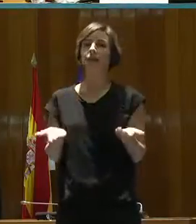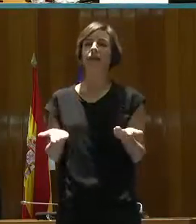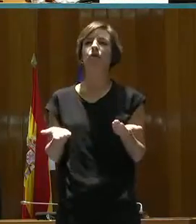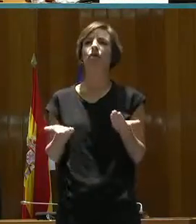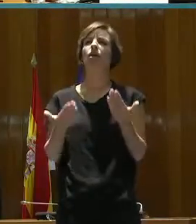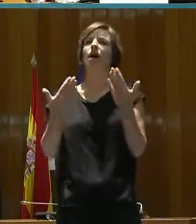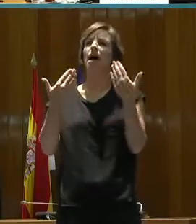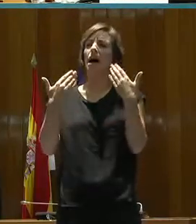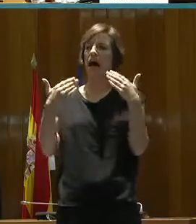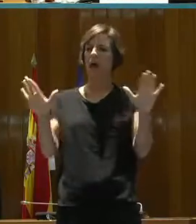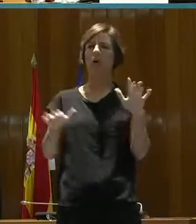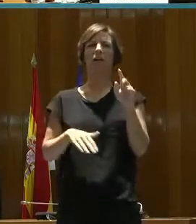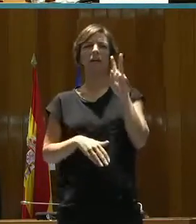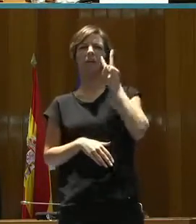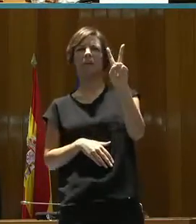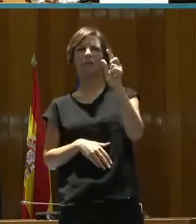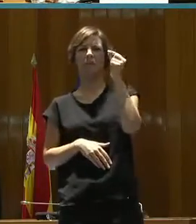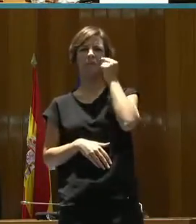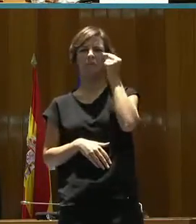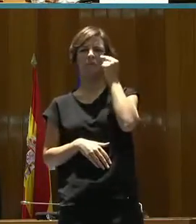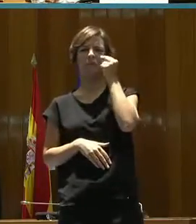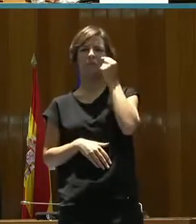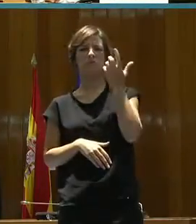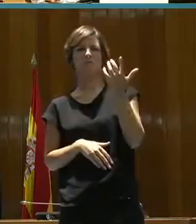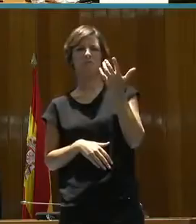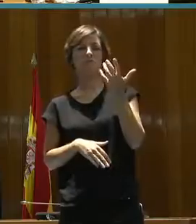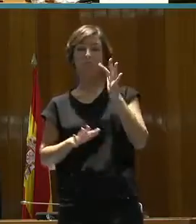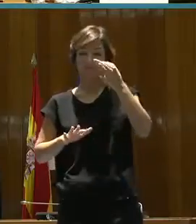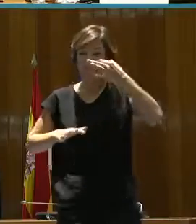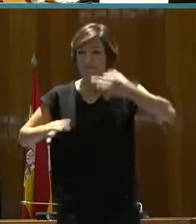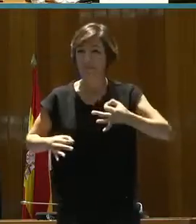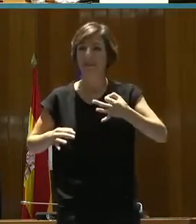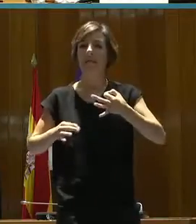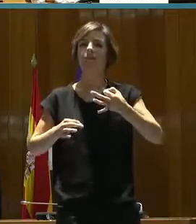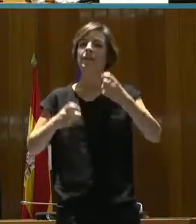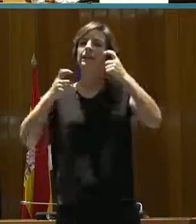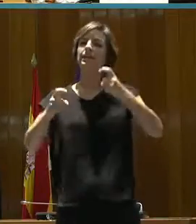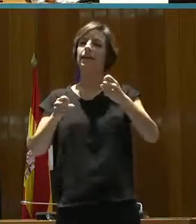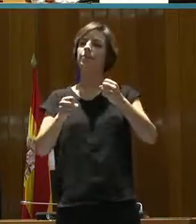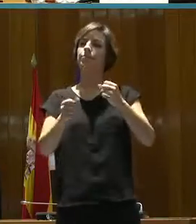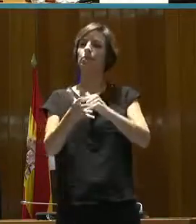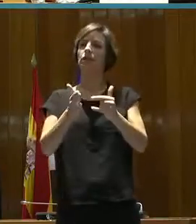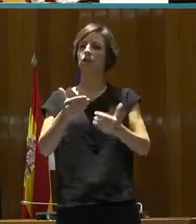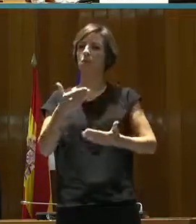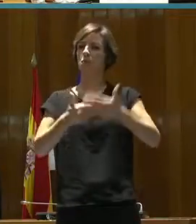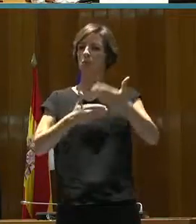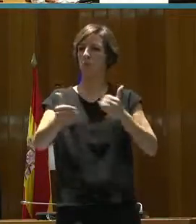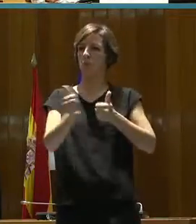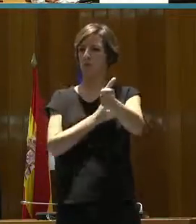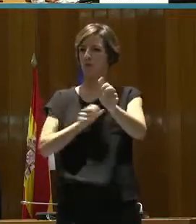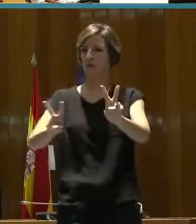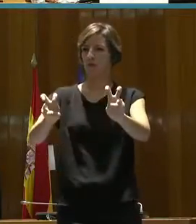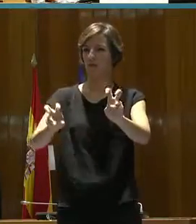a pesar de que suena como terreno conocido, en realidad lo que hemos intentado hacer es algo innovador, en el sentido de que hemos intentado crear